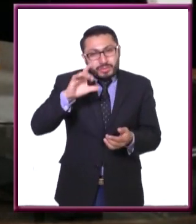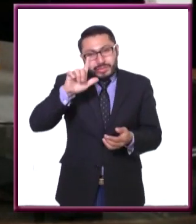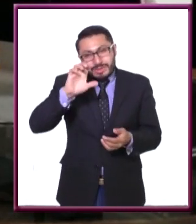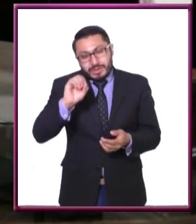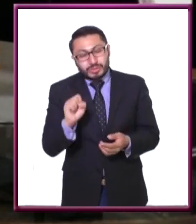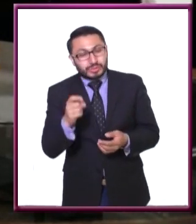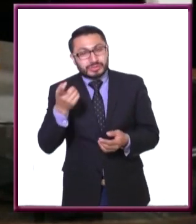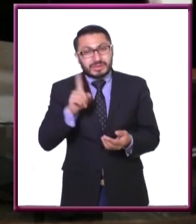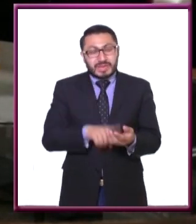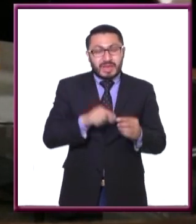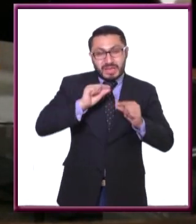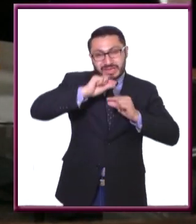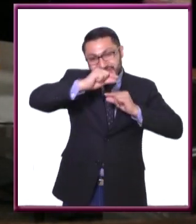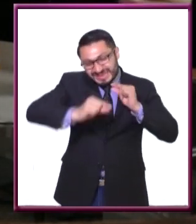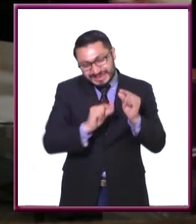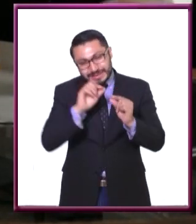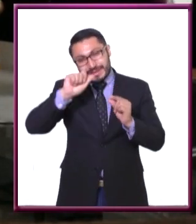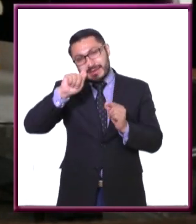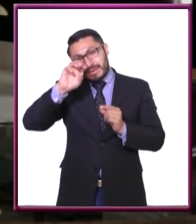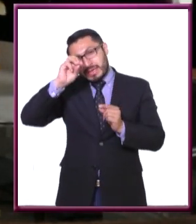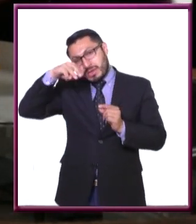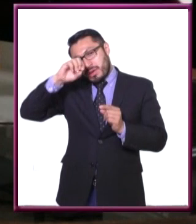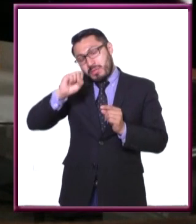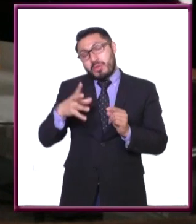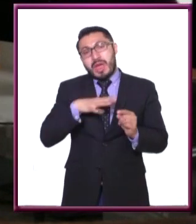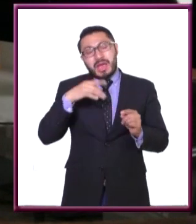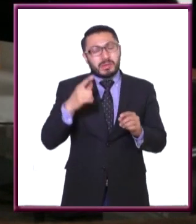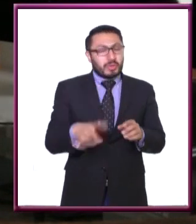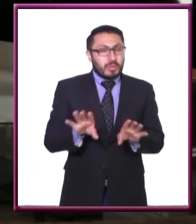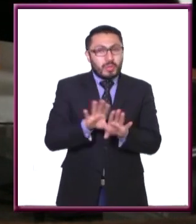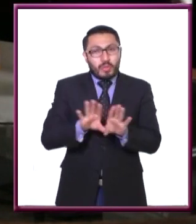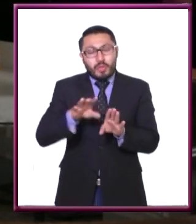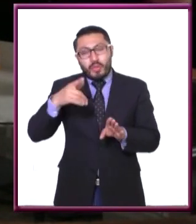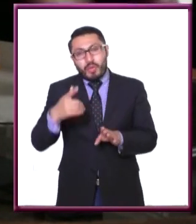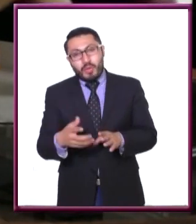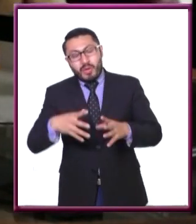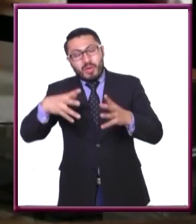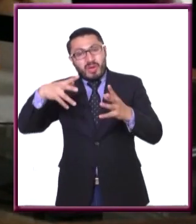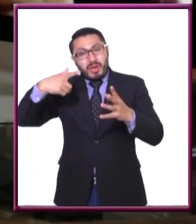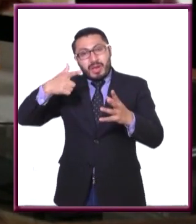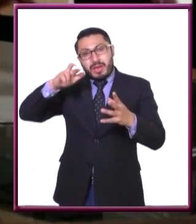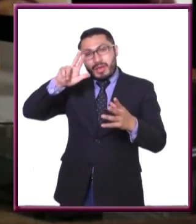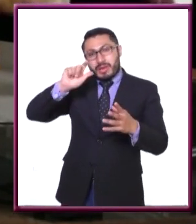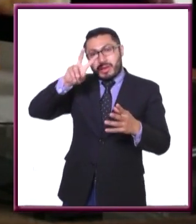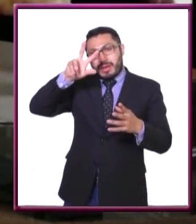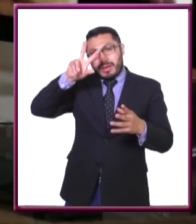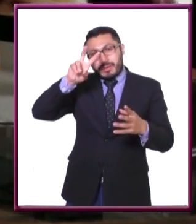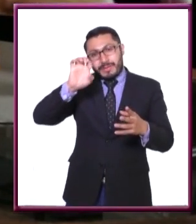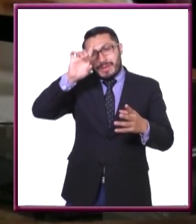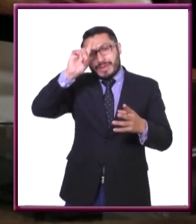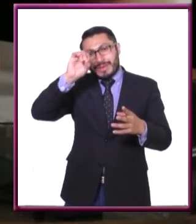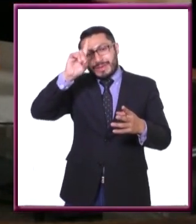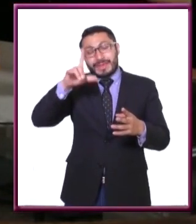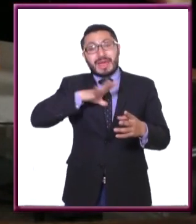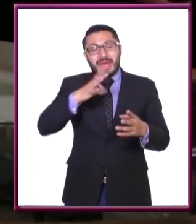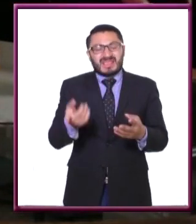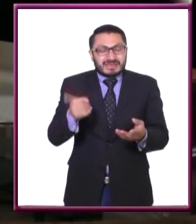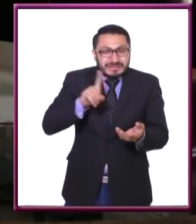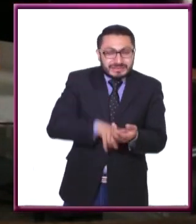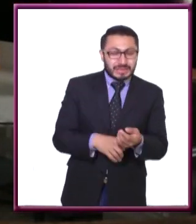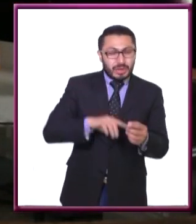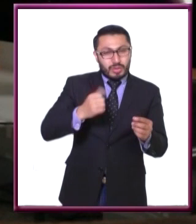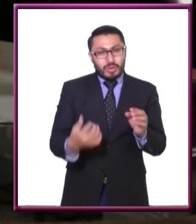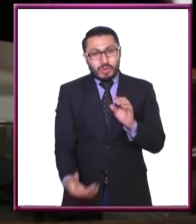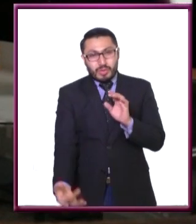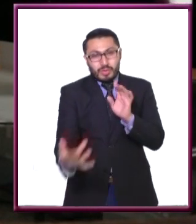de los átomos, al ser empujados por una gravedad gigantesca, se unen a otros y se